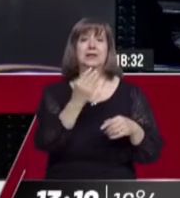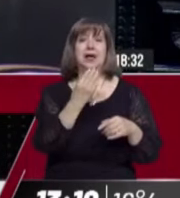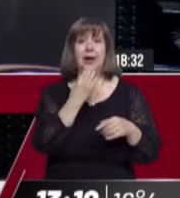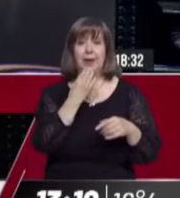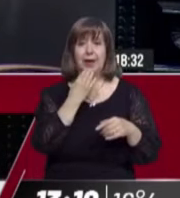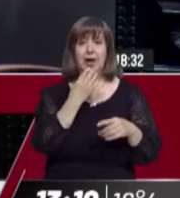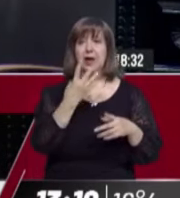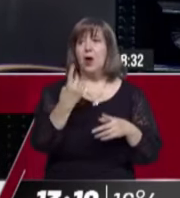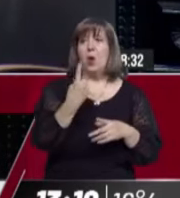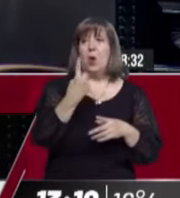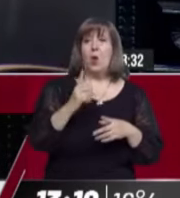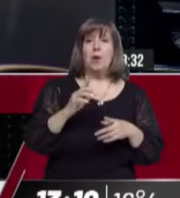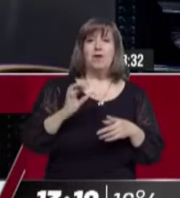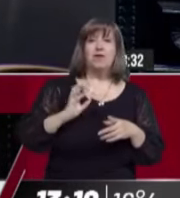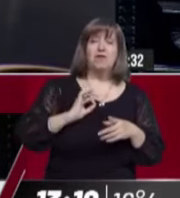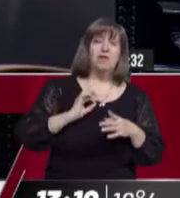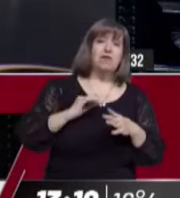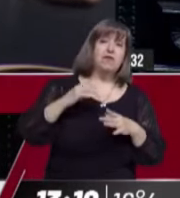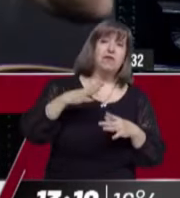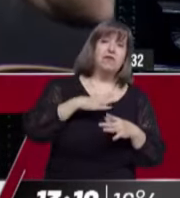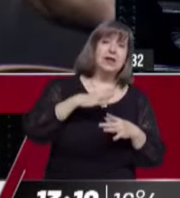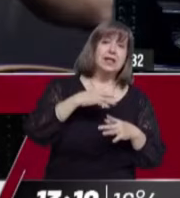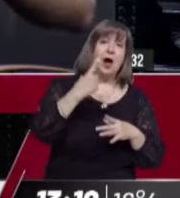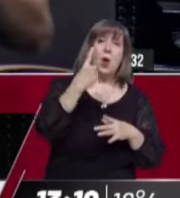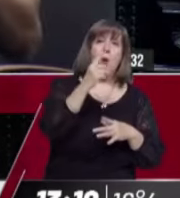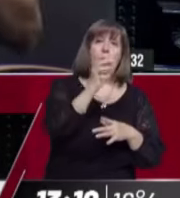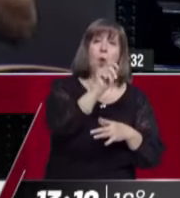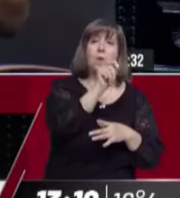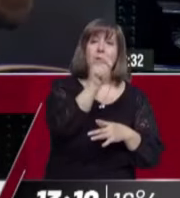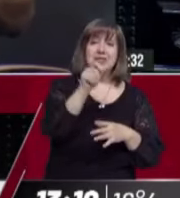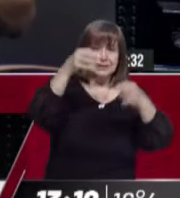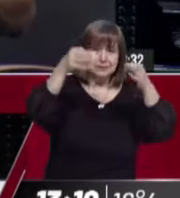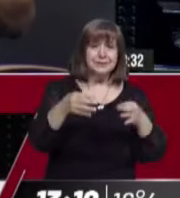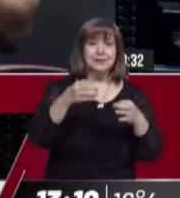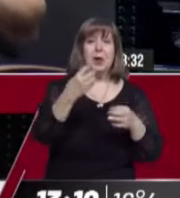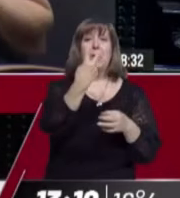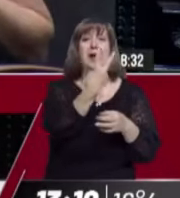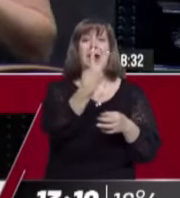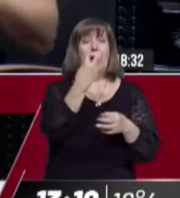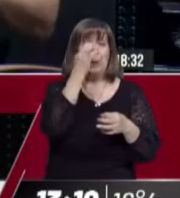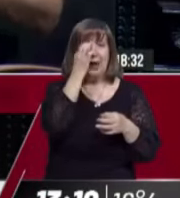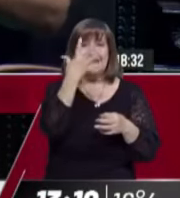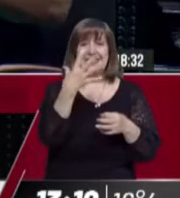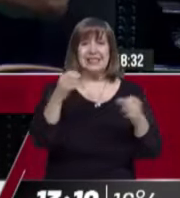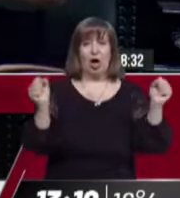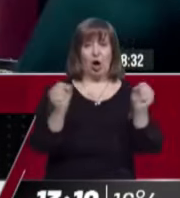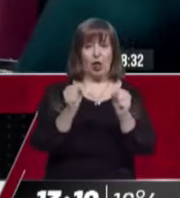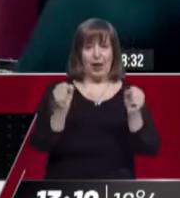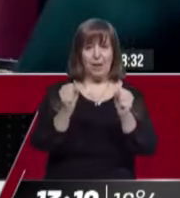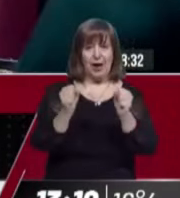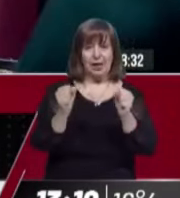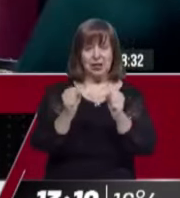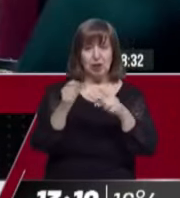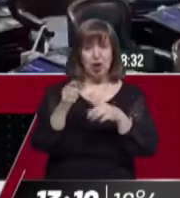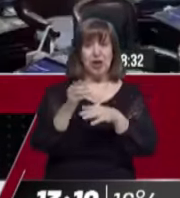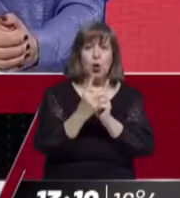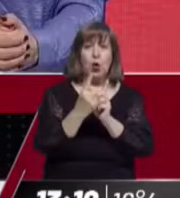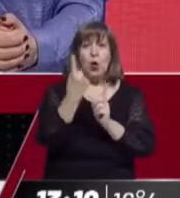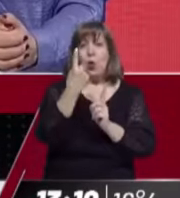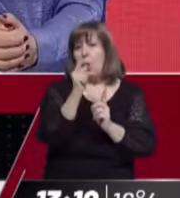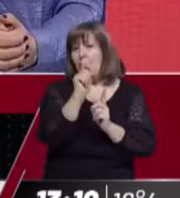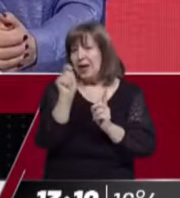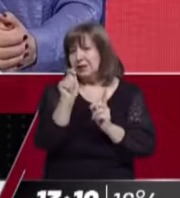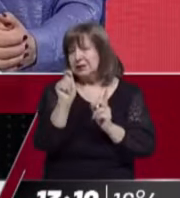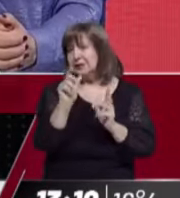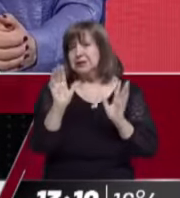mayo. Deberíamos llegar para el pacto de mayo con todo aprobado e insisto, este primer set va a ser más simple, el segundo set va a ser muy complicado.